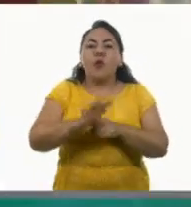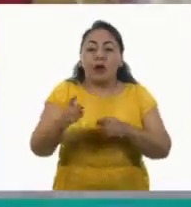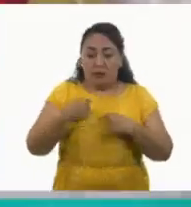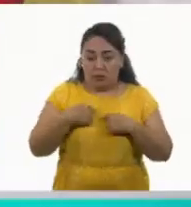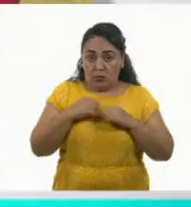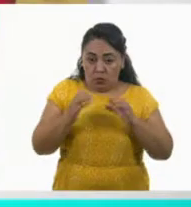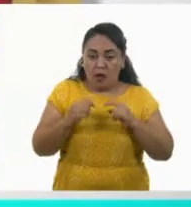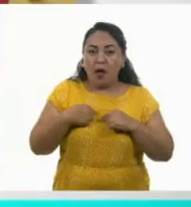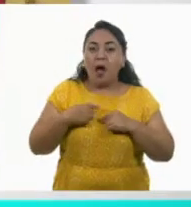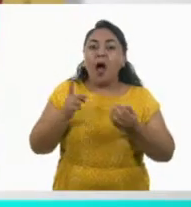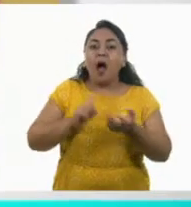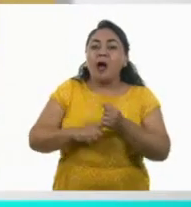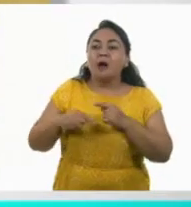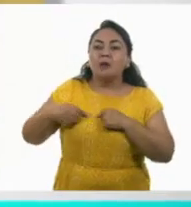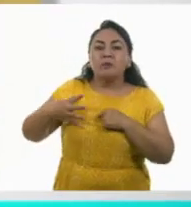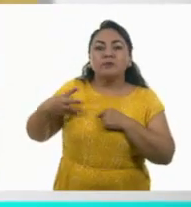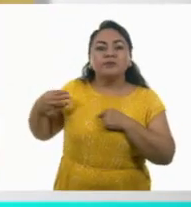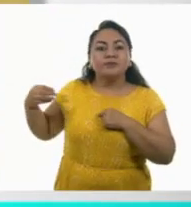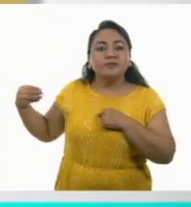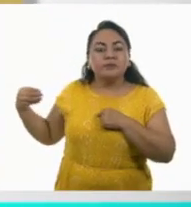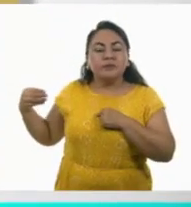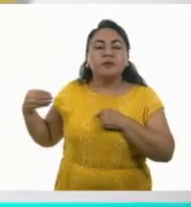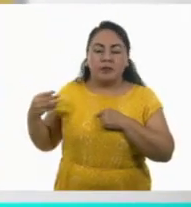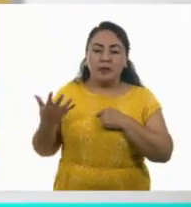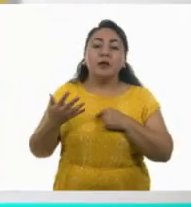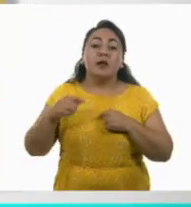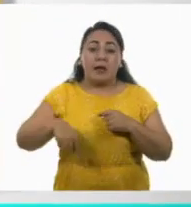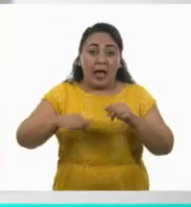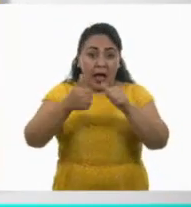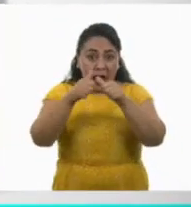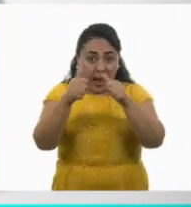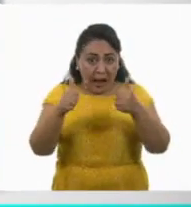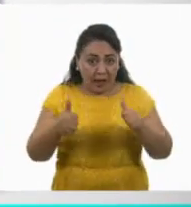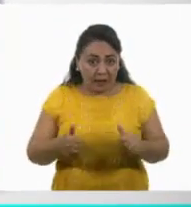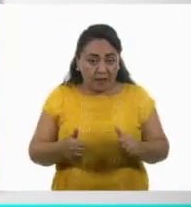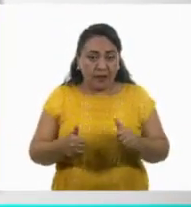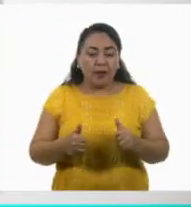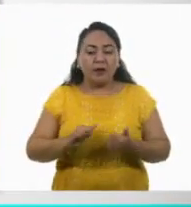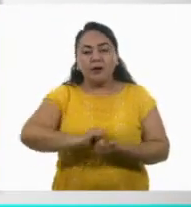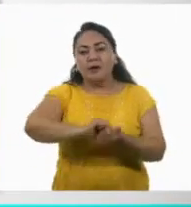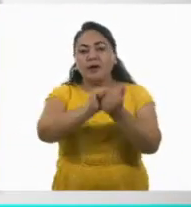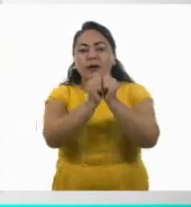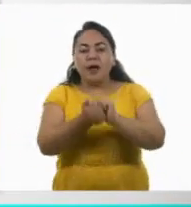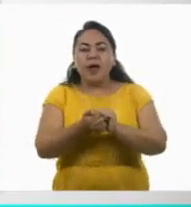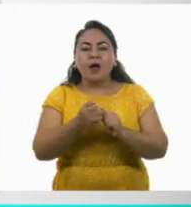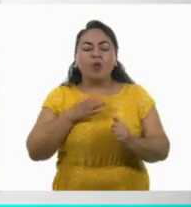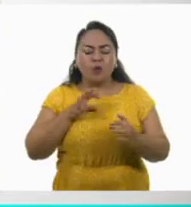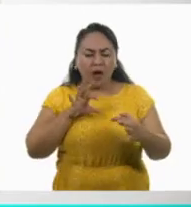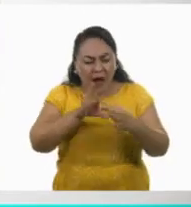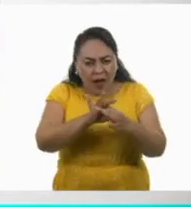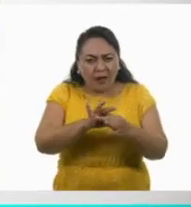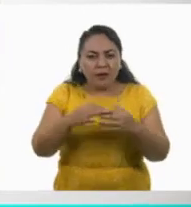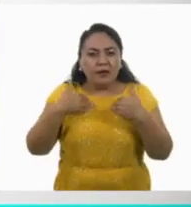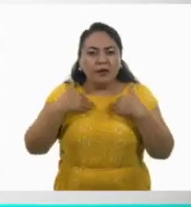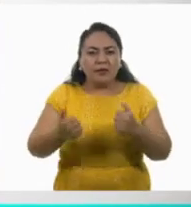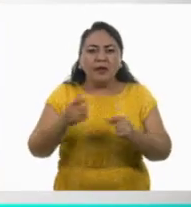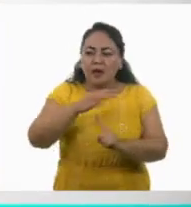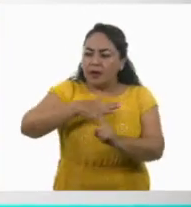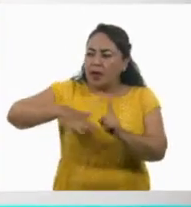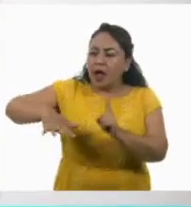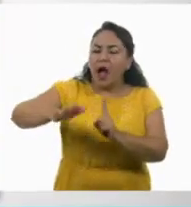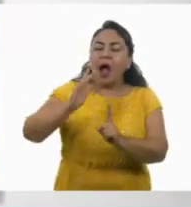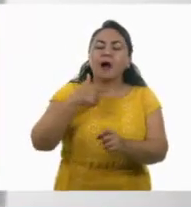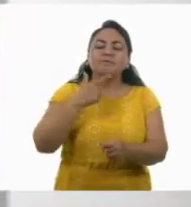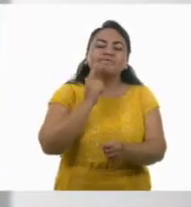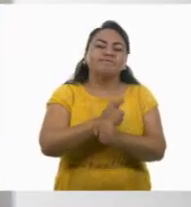demás y todo lo otro. Pero el arte en sí nos vuelve empáticos con lo que tenemos alrededor. Y si